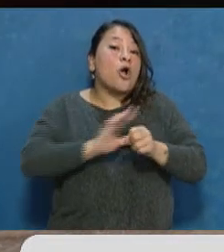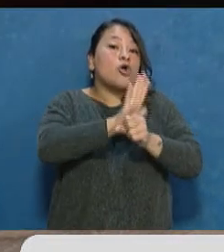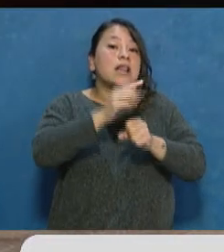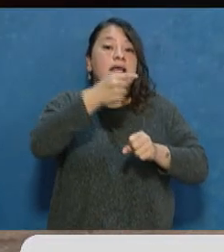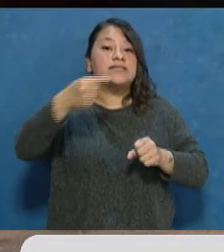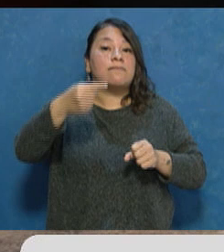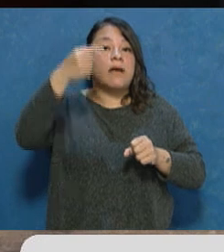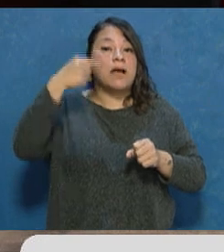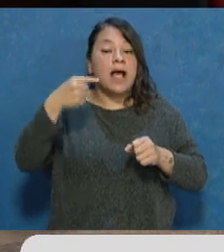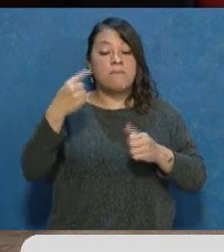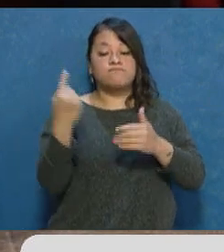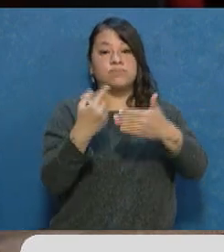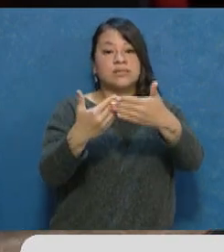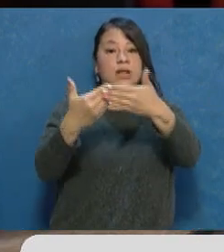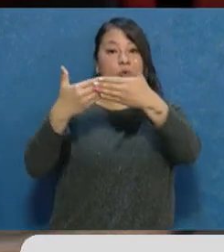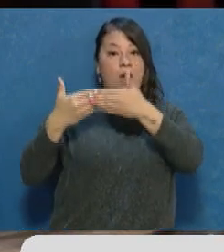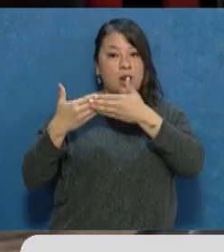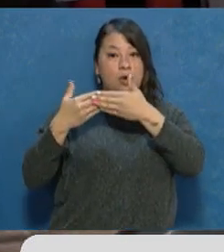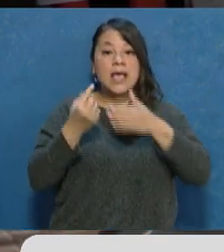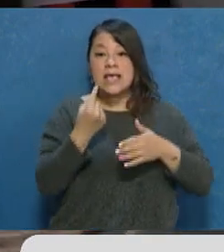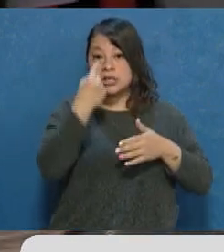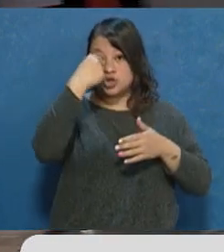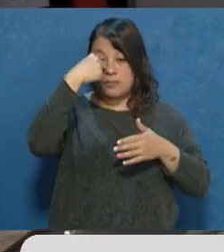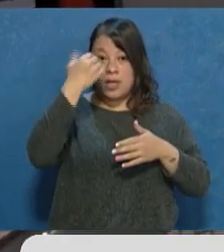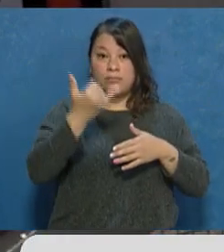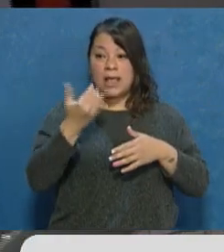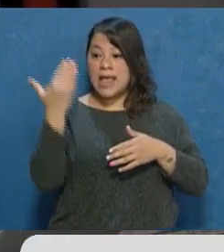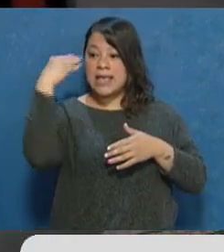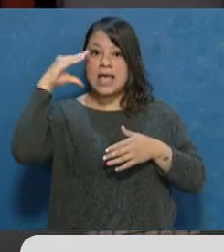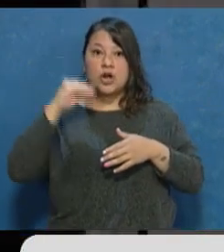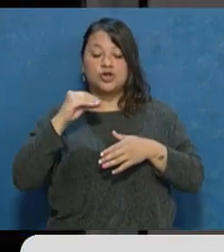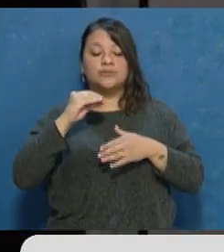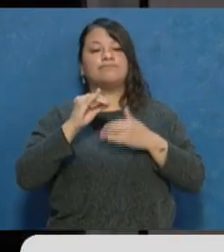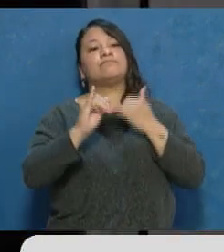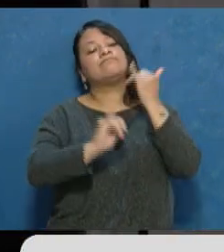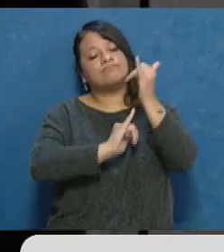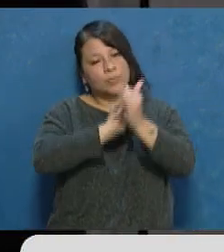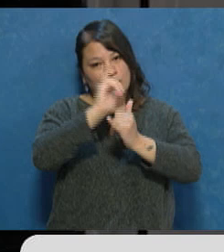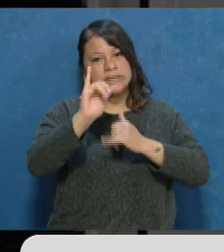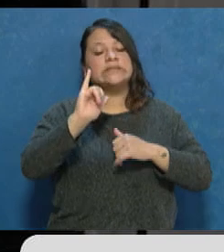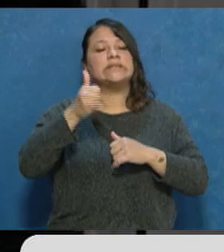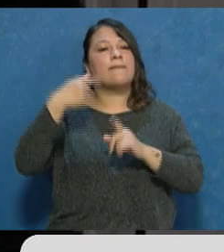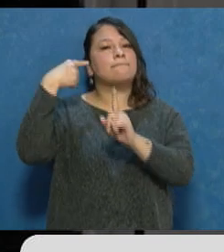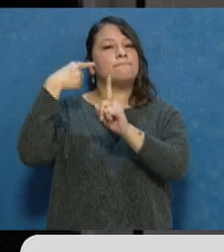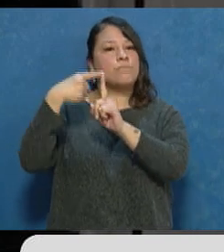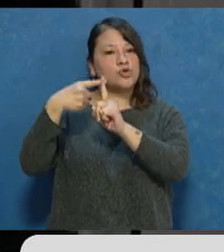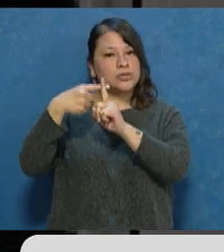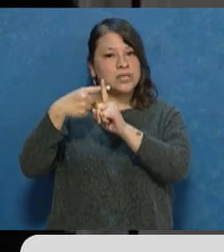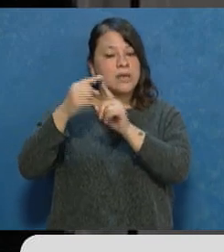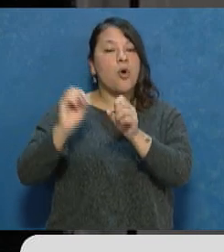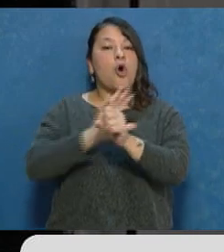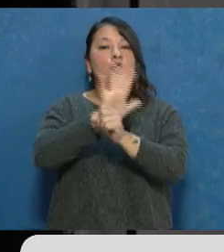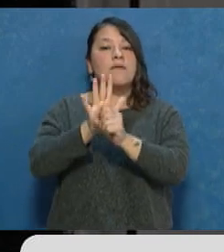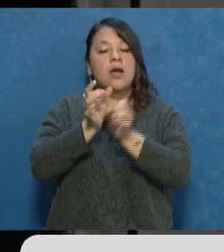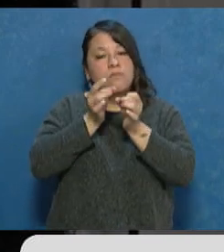pasada, se lo aisló, se sometió al hisopado y anoche recibió la comunicación. Sí, positivo de contagio de